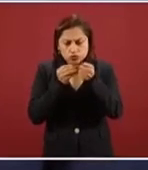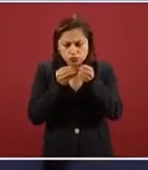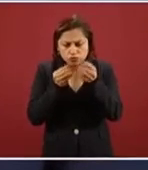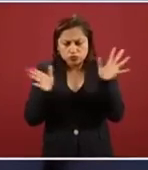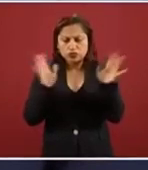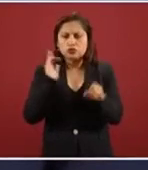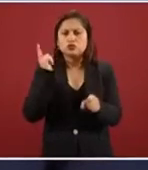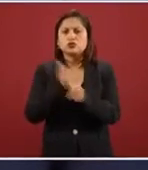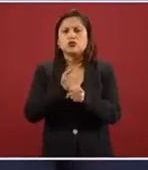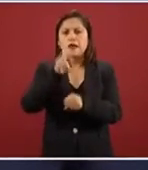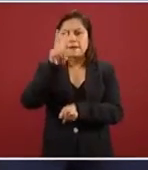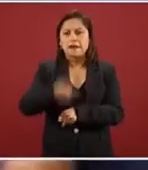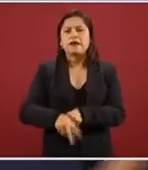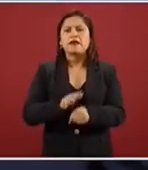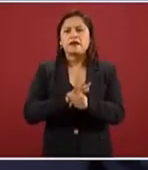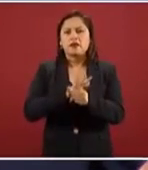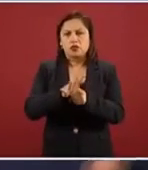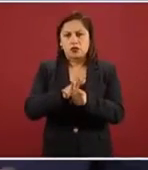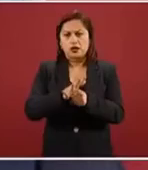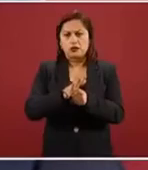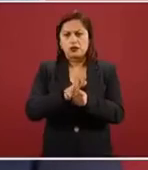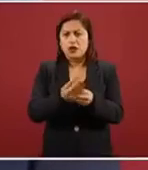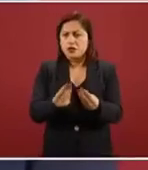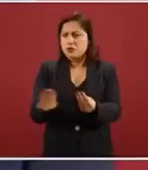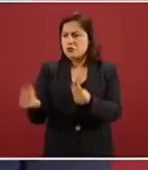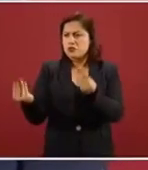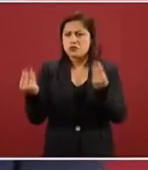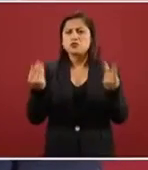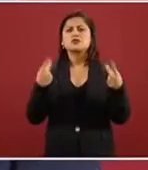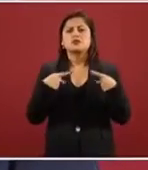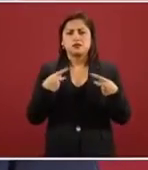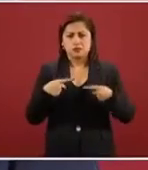Y participaron muchos.